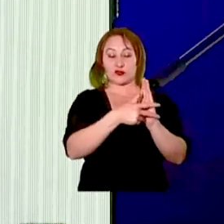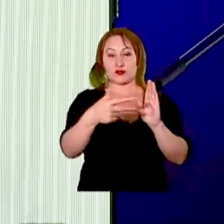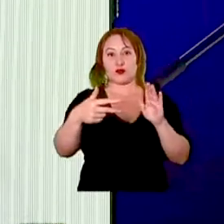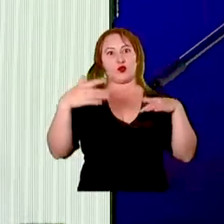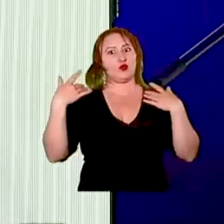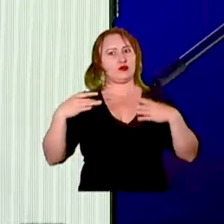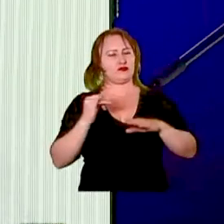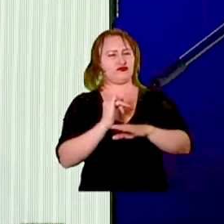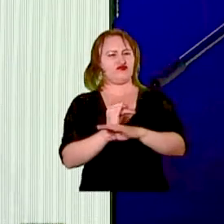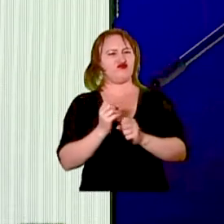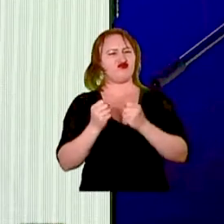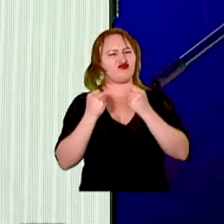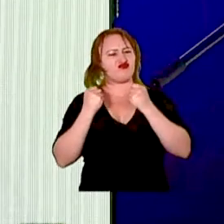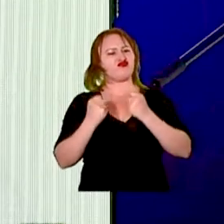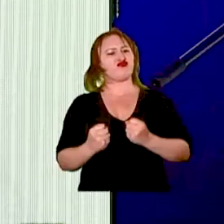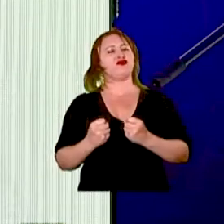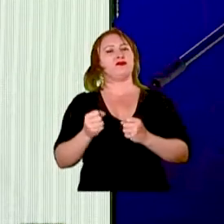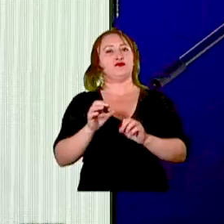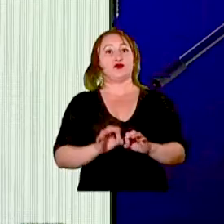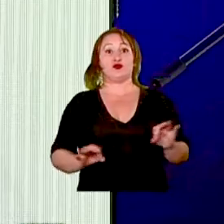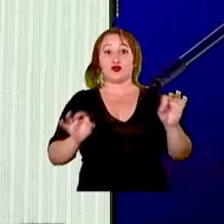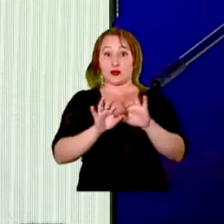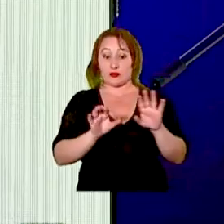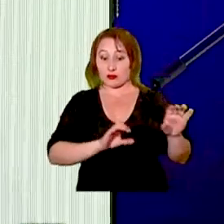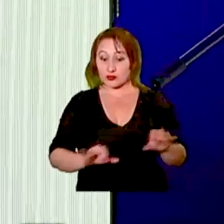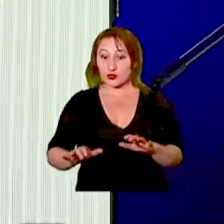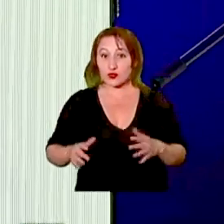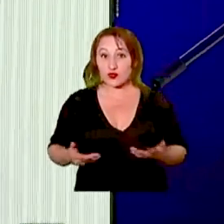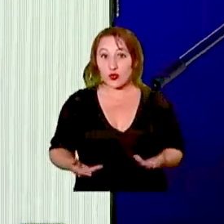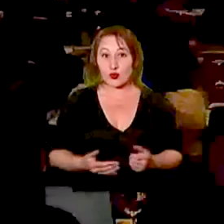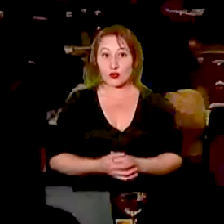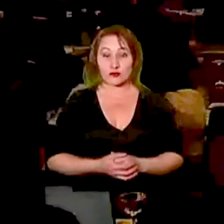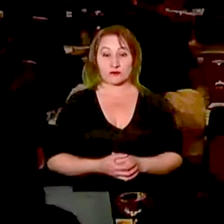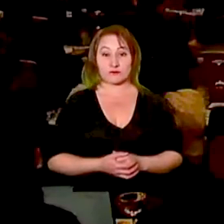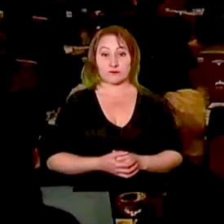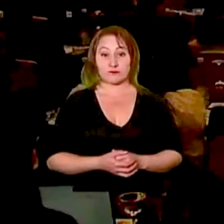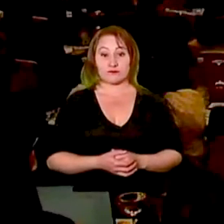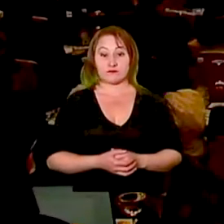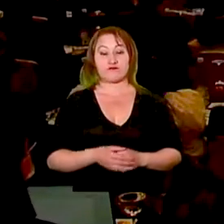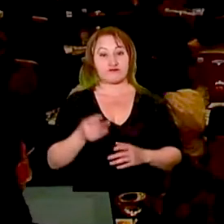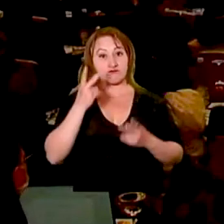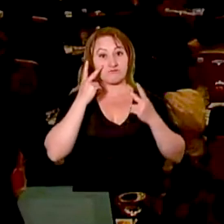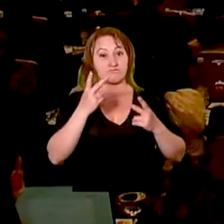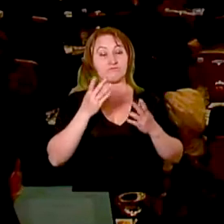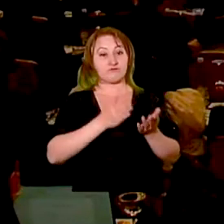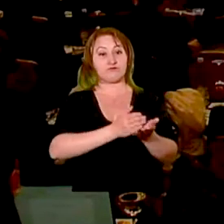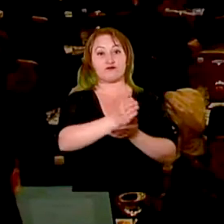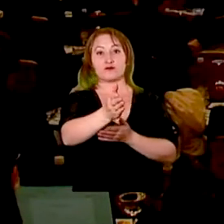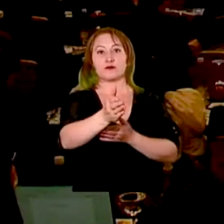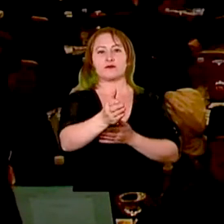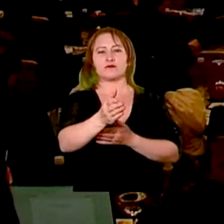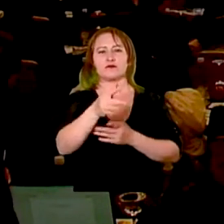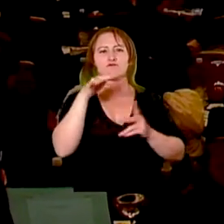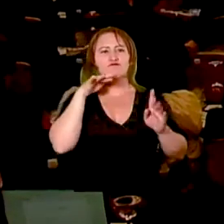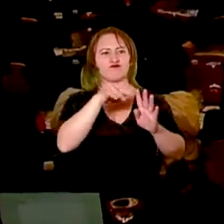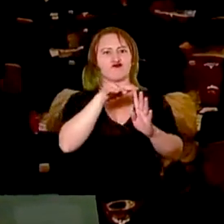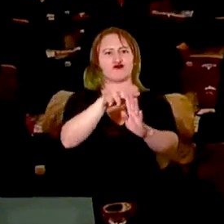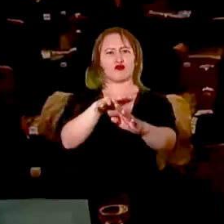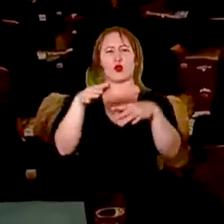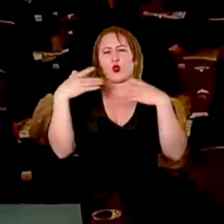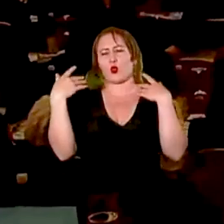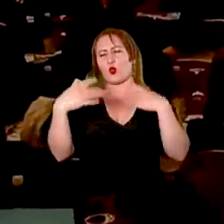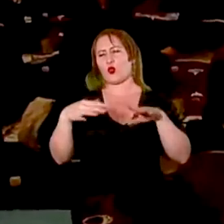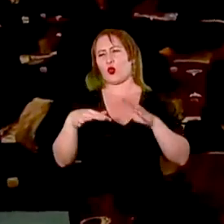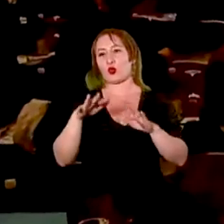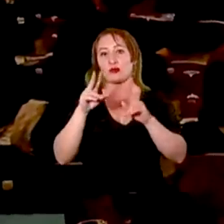tan importante y robusta que con sus acciones, lo vemos permanentemente, incide notoriamente en